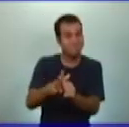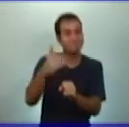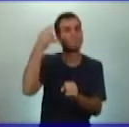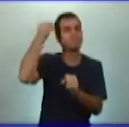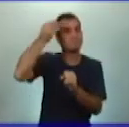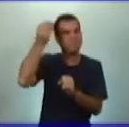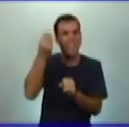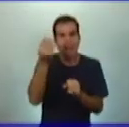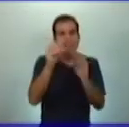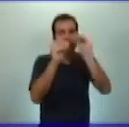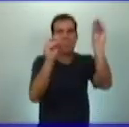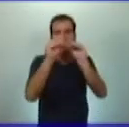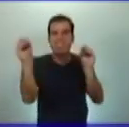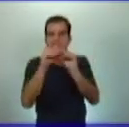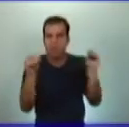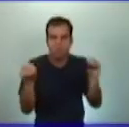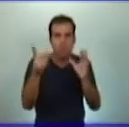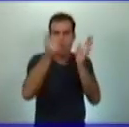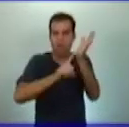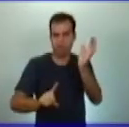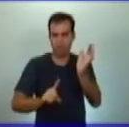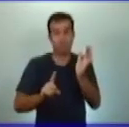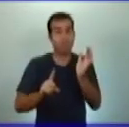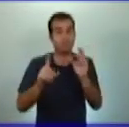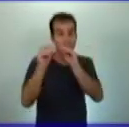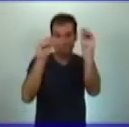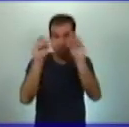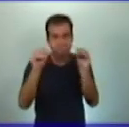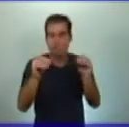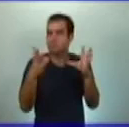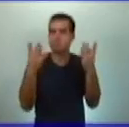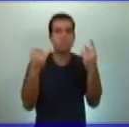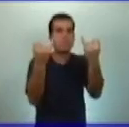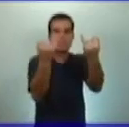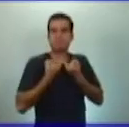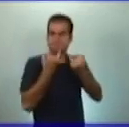electrónica? Las distribuciones electrónicas, como les dije, nos brindan mucha